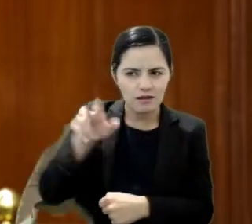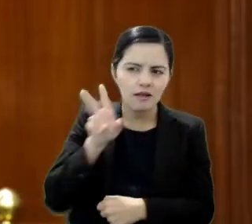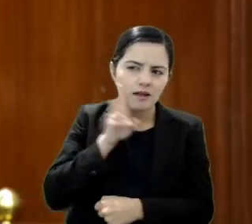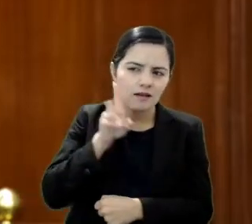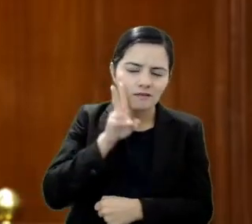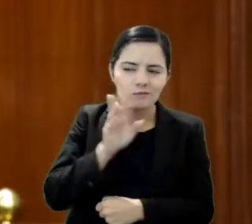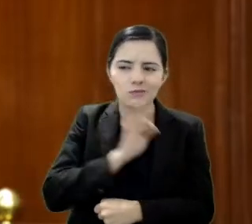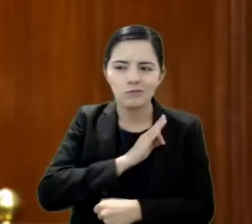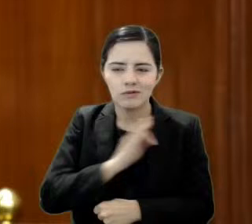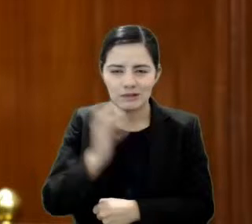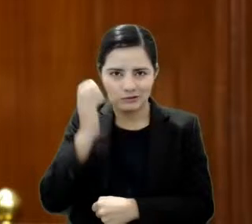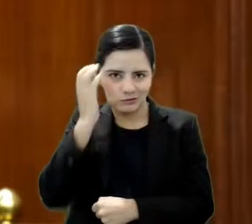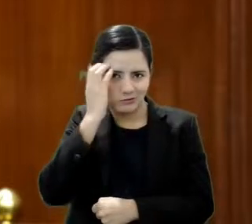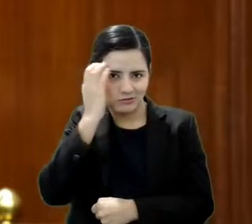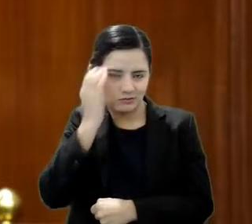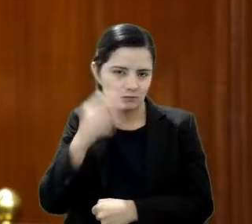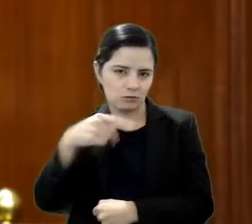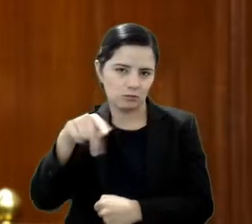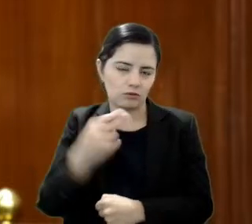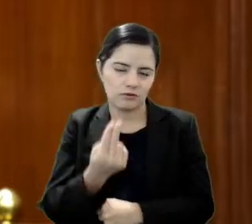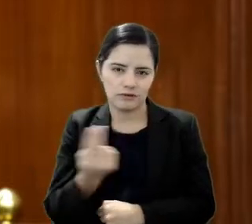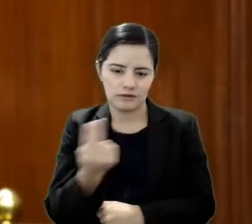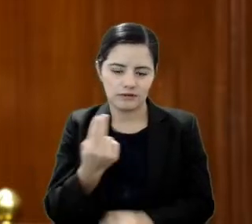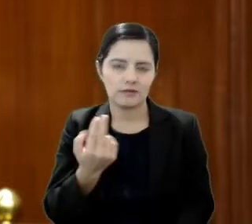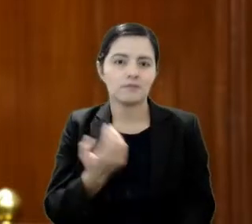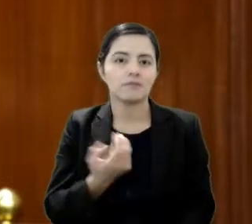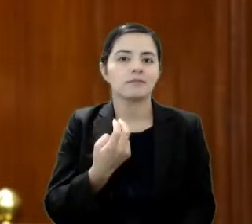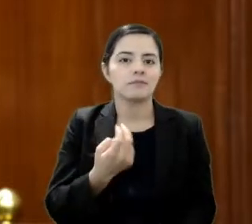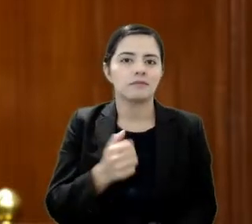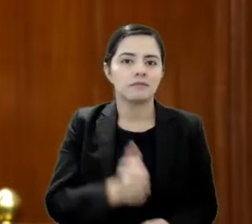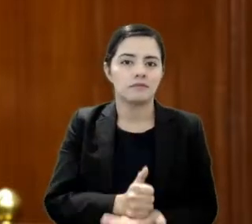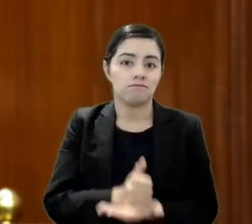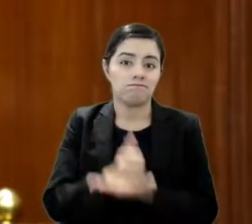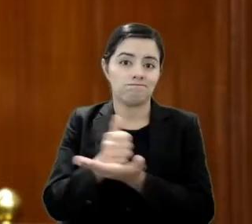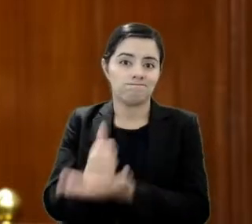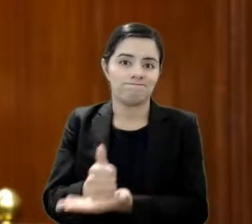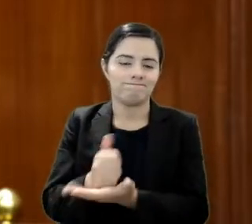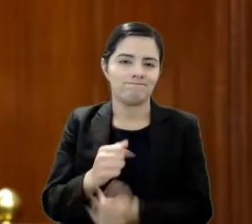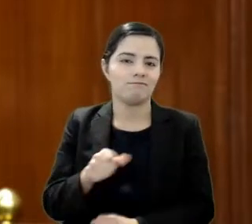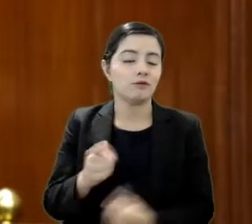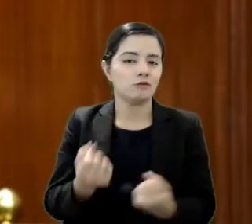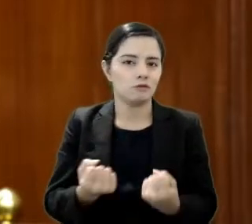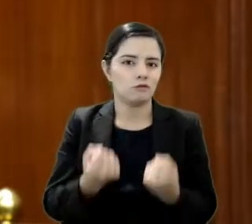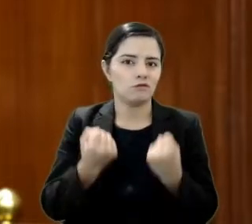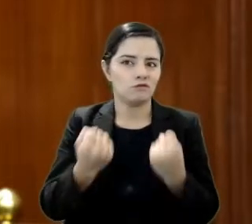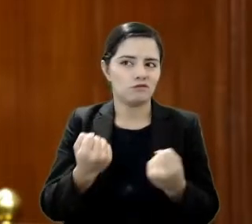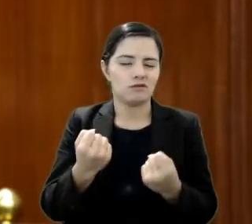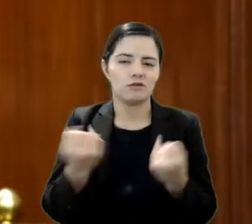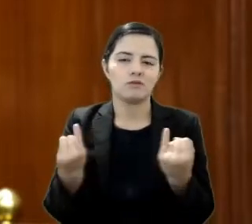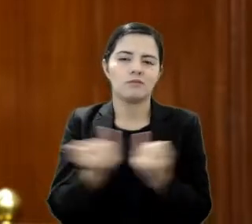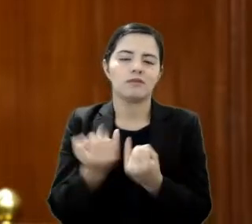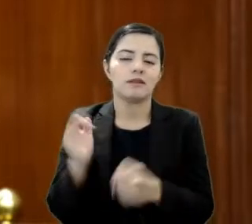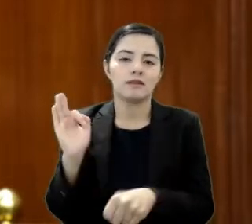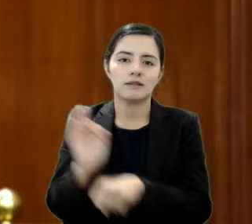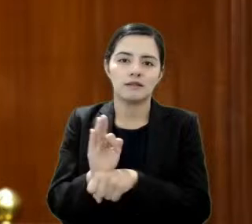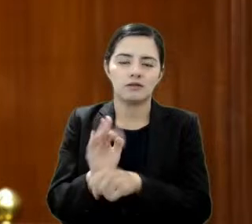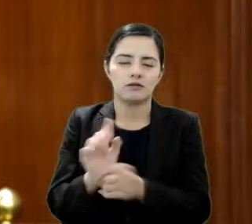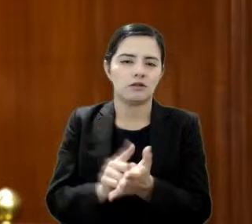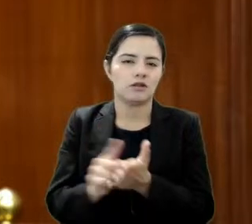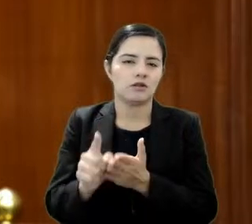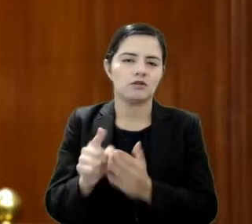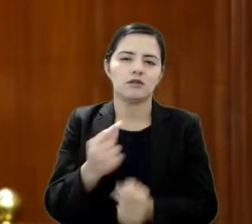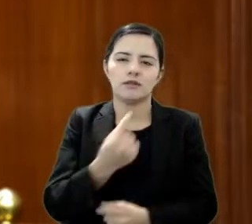programas tendientes a la promoción, desarrollo y fortalecimiento de los valores y defensa de los derechos de niñas, niños, adolescentes y la primera